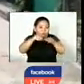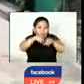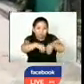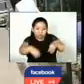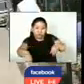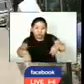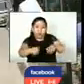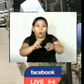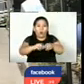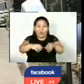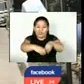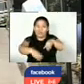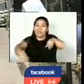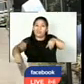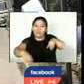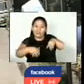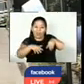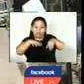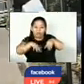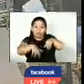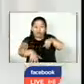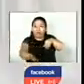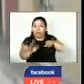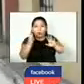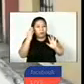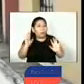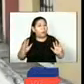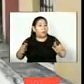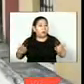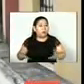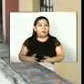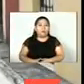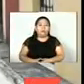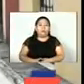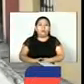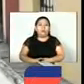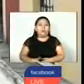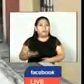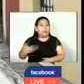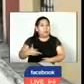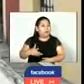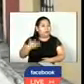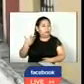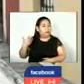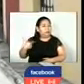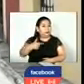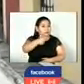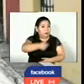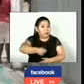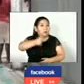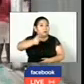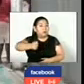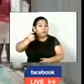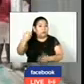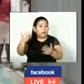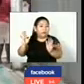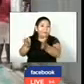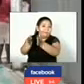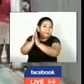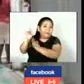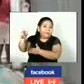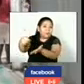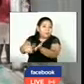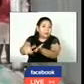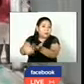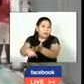o aguas negras que están formando esas cárcavas y ya llevamos ya varios días ya meses y se le solicitó a la comuna